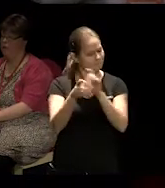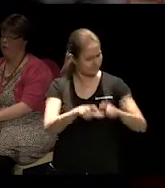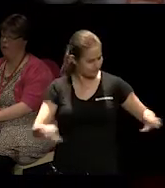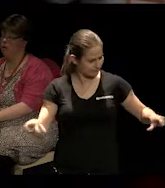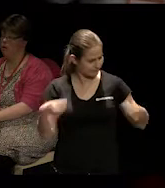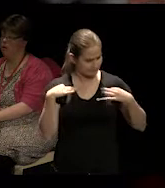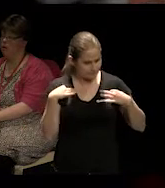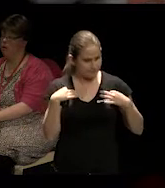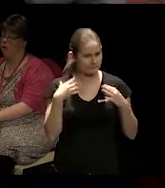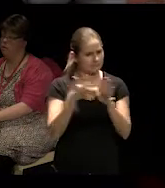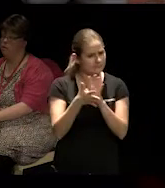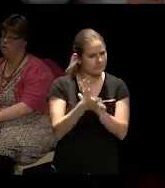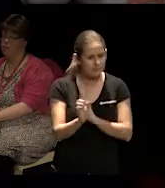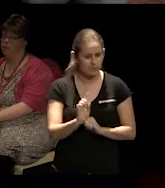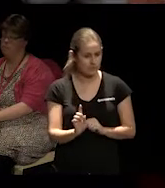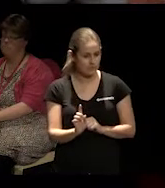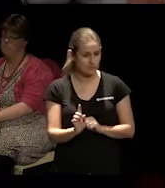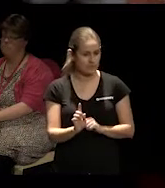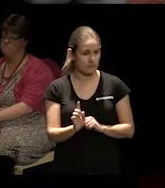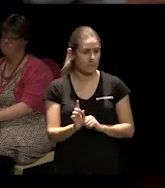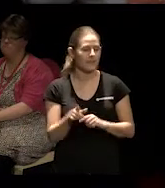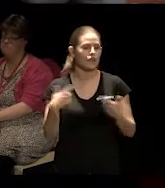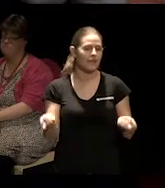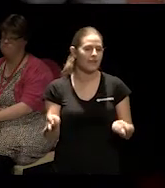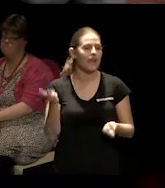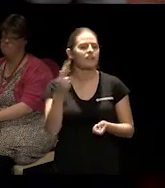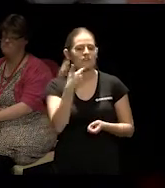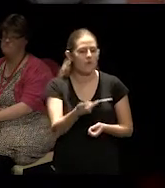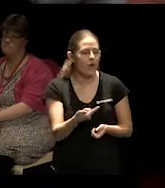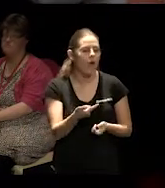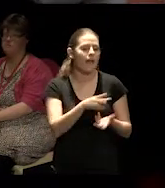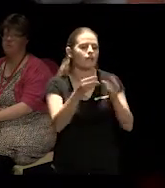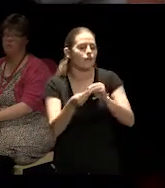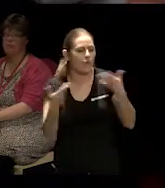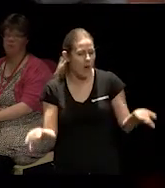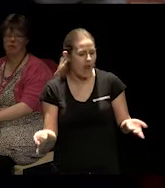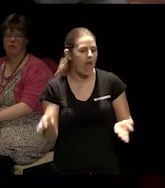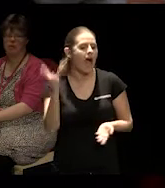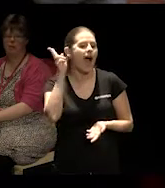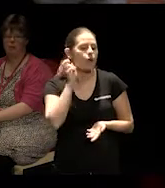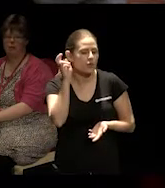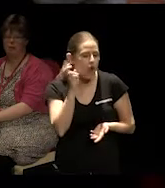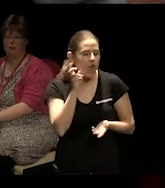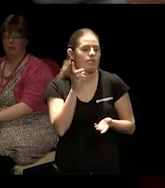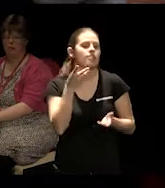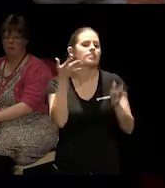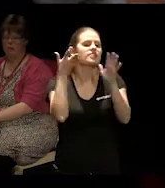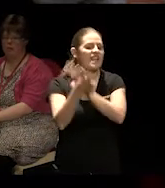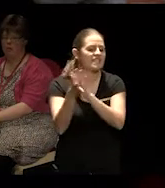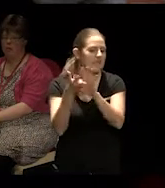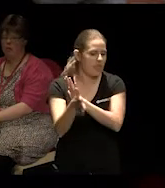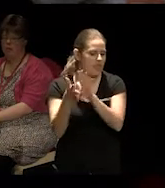ser lo que llamamos la audioexplicación, que es que para salvar dos